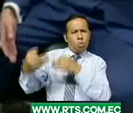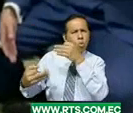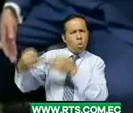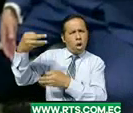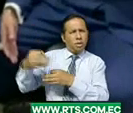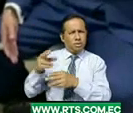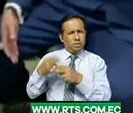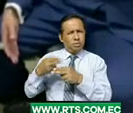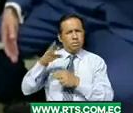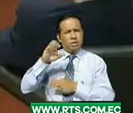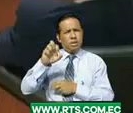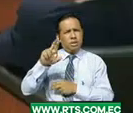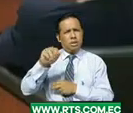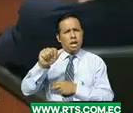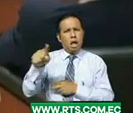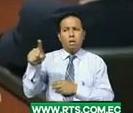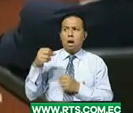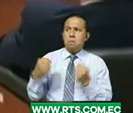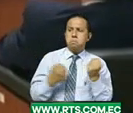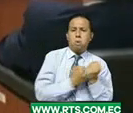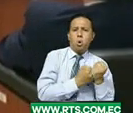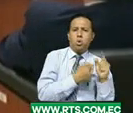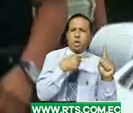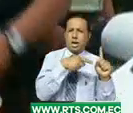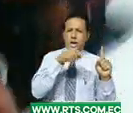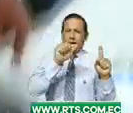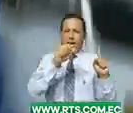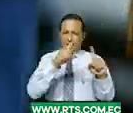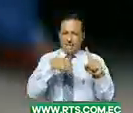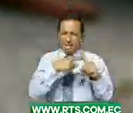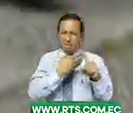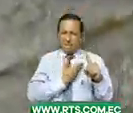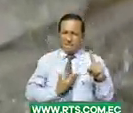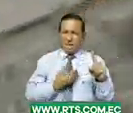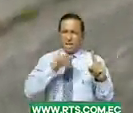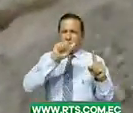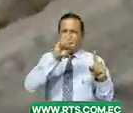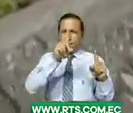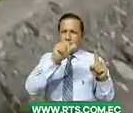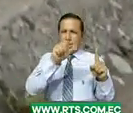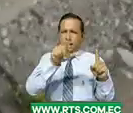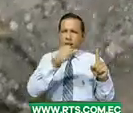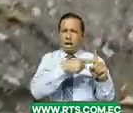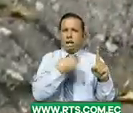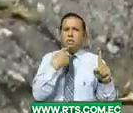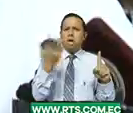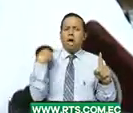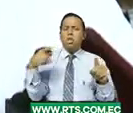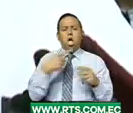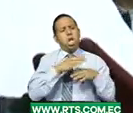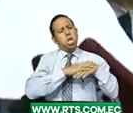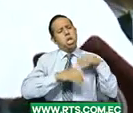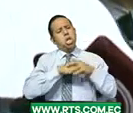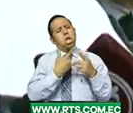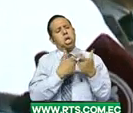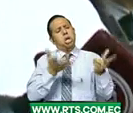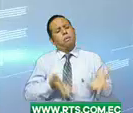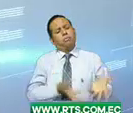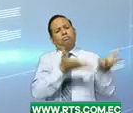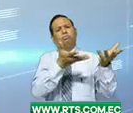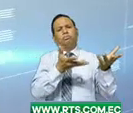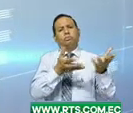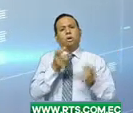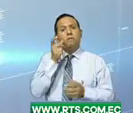Carlos Terán a favor del expresidente Abdalá Bucaram Ortiz en el caso por presunto delito de tráfico de bienes patrimoniales, la